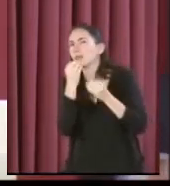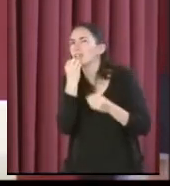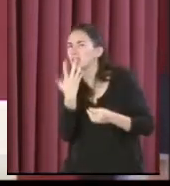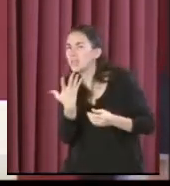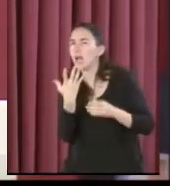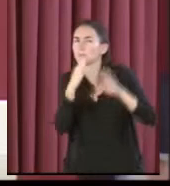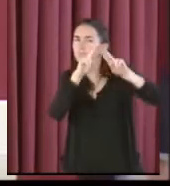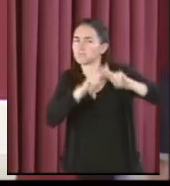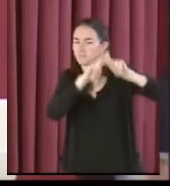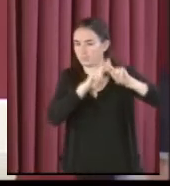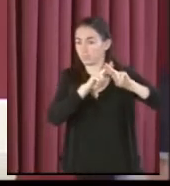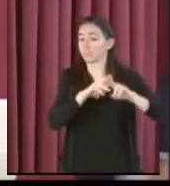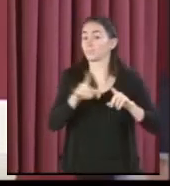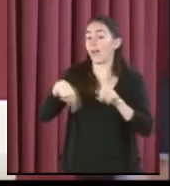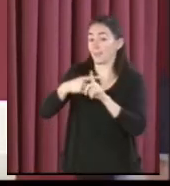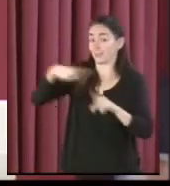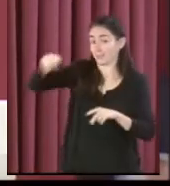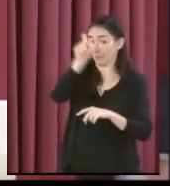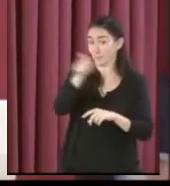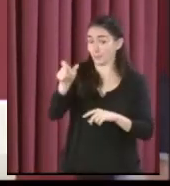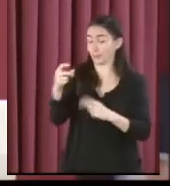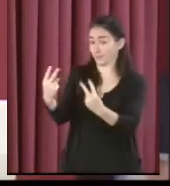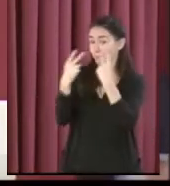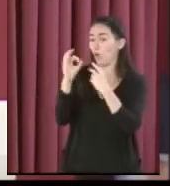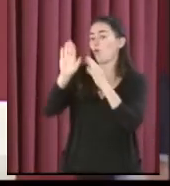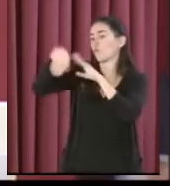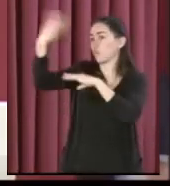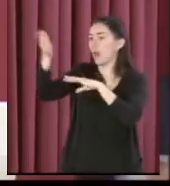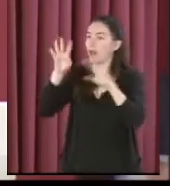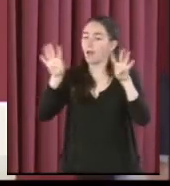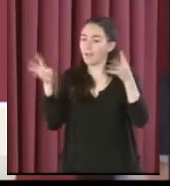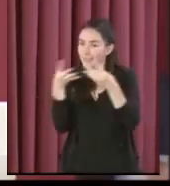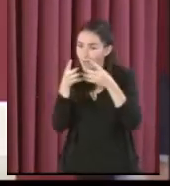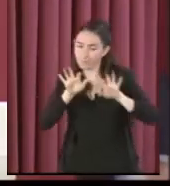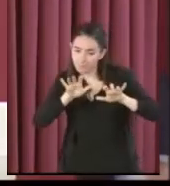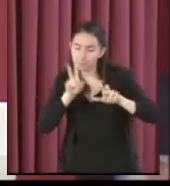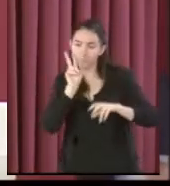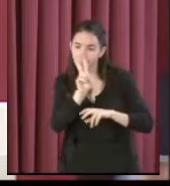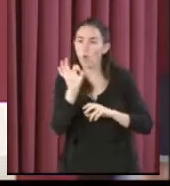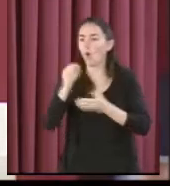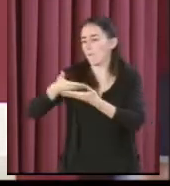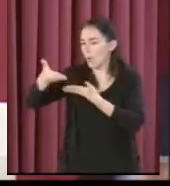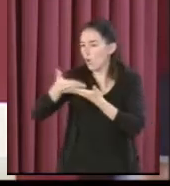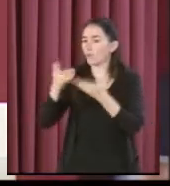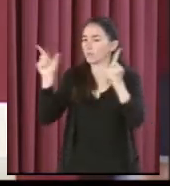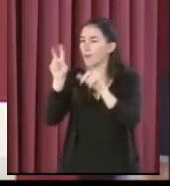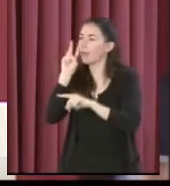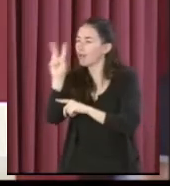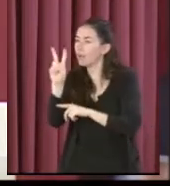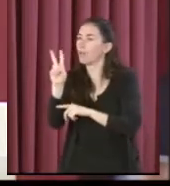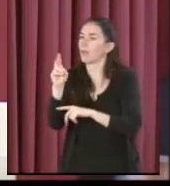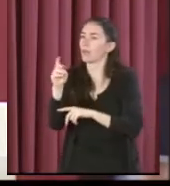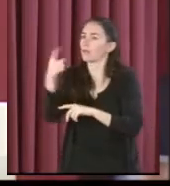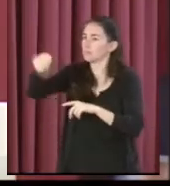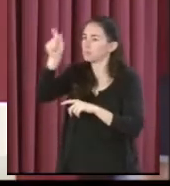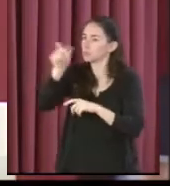ciudadanos, bien desde este Salón de Plenos, bien a través de Internet o bien desde los distintos medios de comunicación, participen en la política municipal